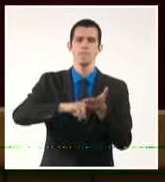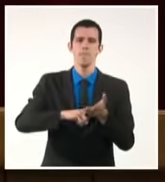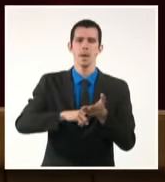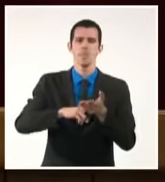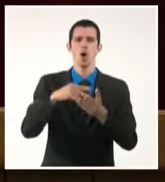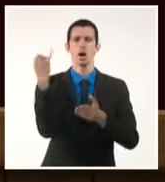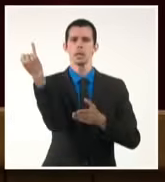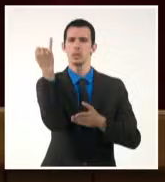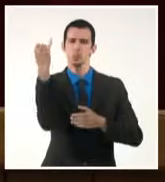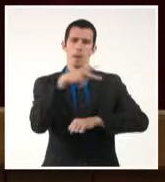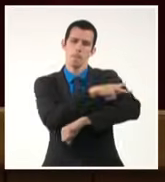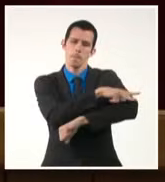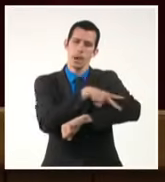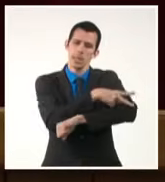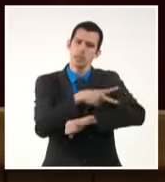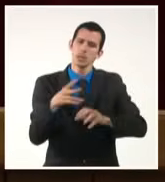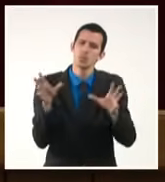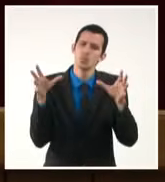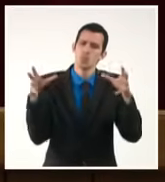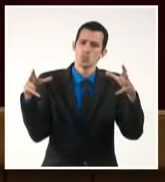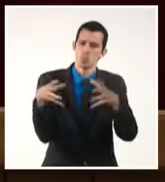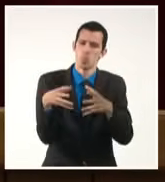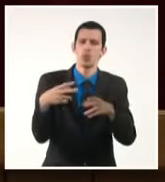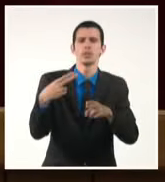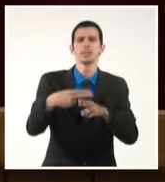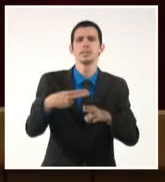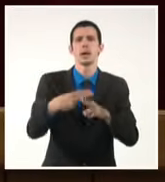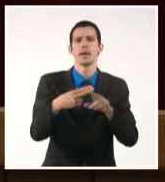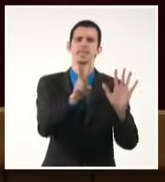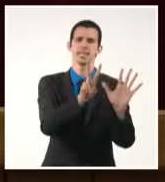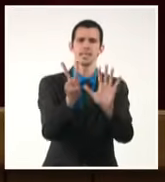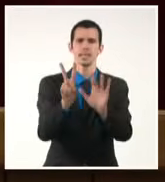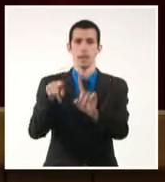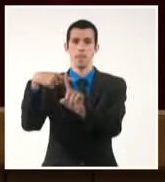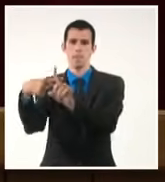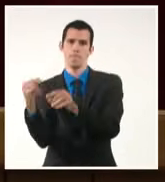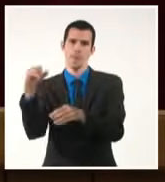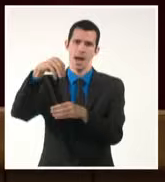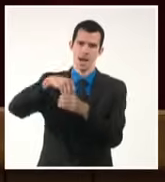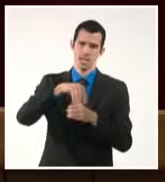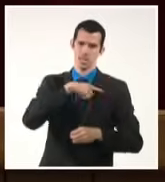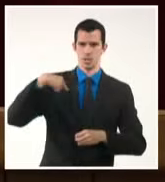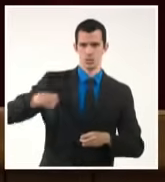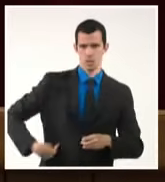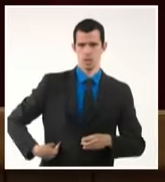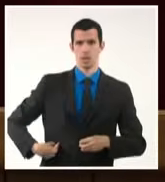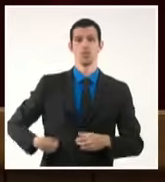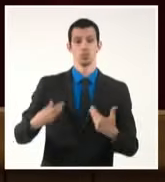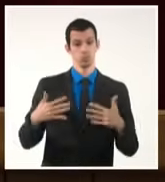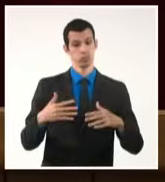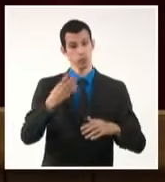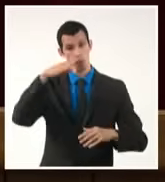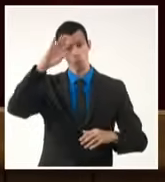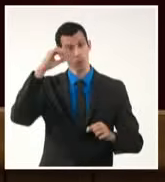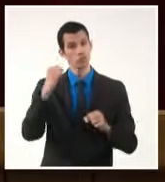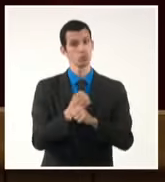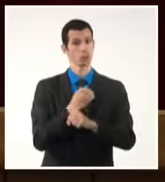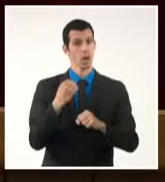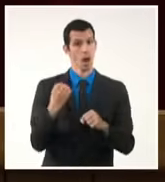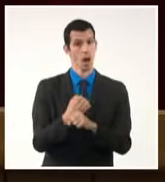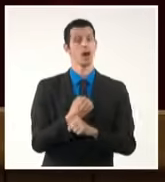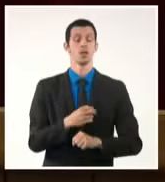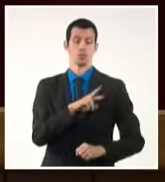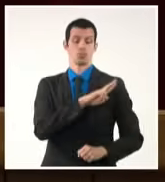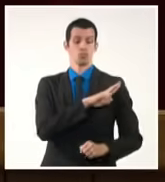en defensa de la causa de los países del sur global y la disposición a movilizar las energías en el empeño de